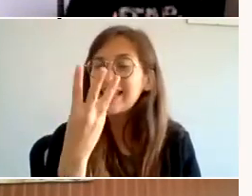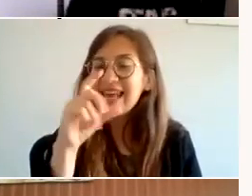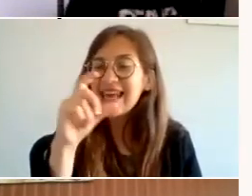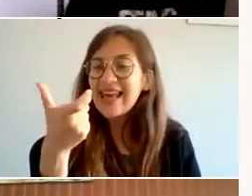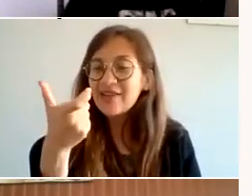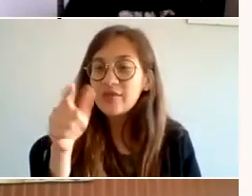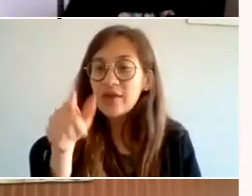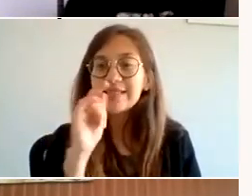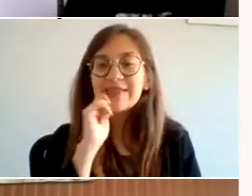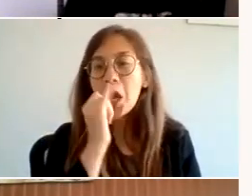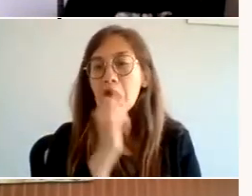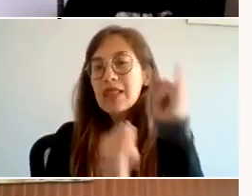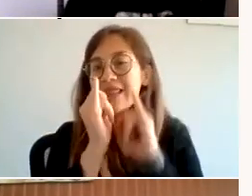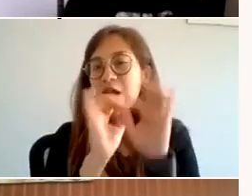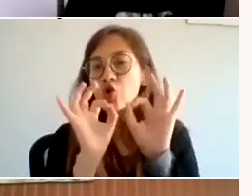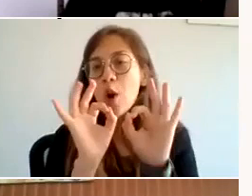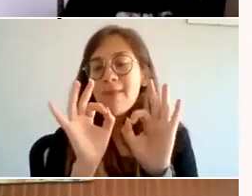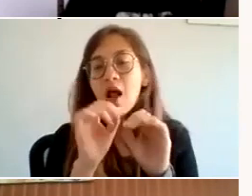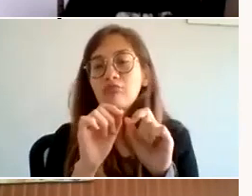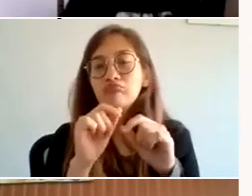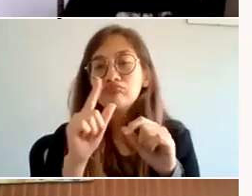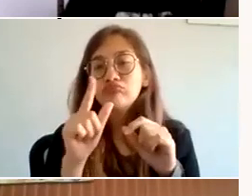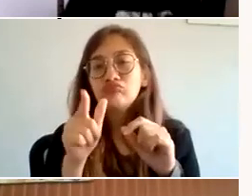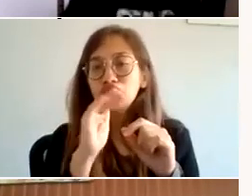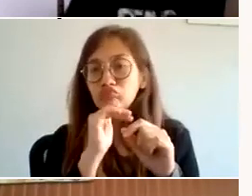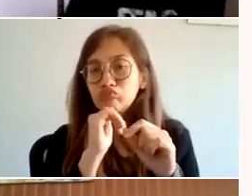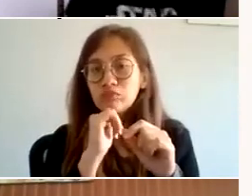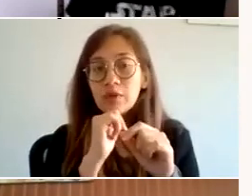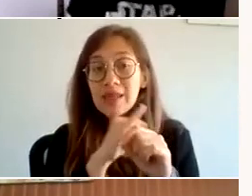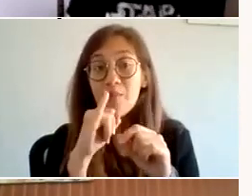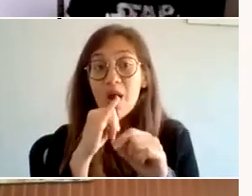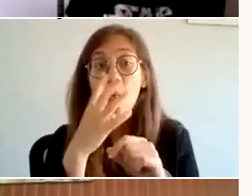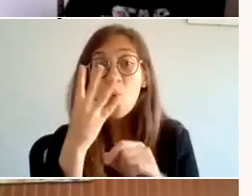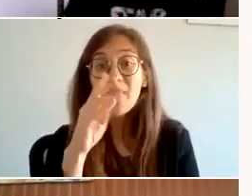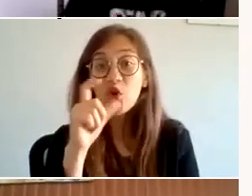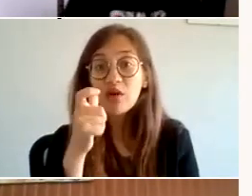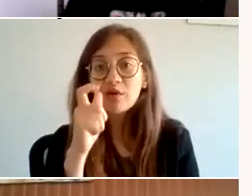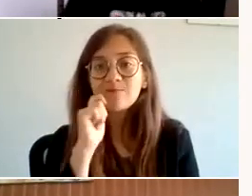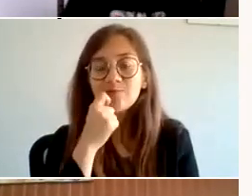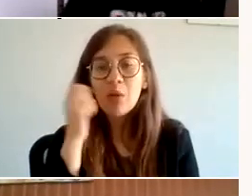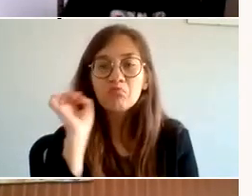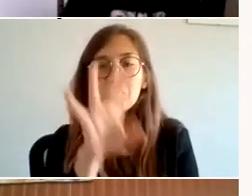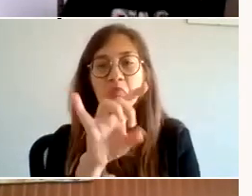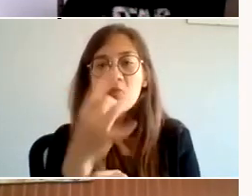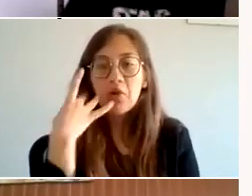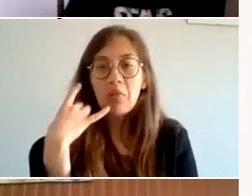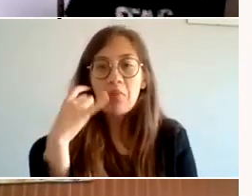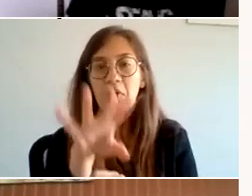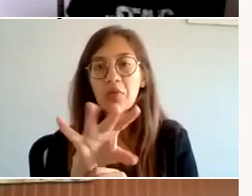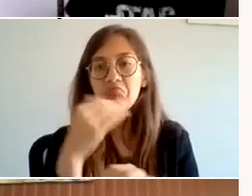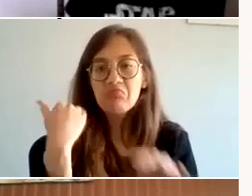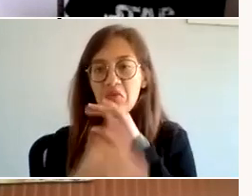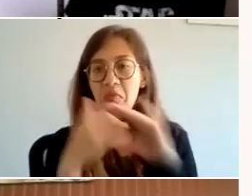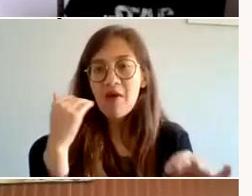Internet normal. Ya las velocidades de 4G son las velocidades donde nosotros ya podemos compartir ya recursos